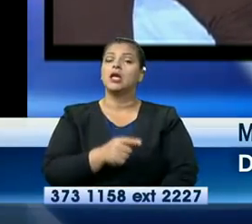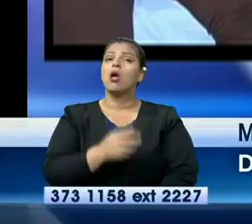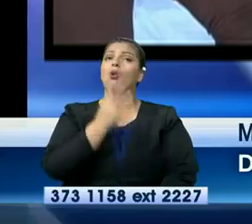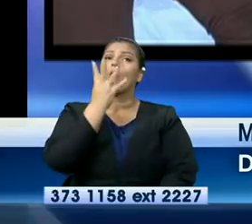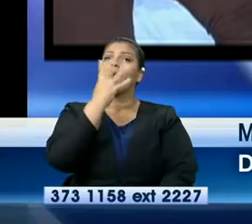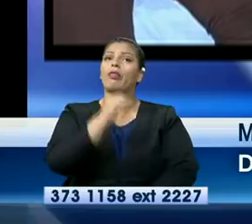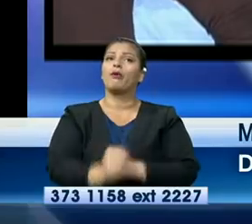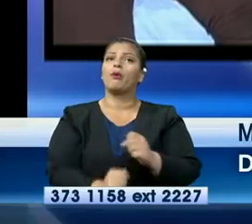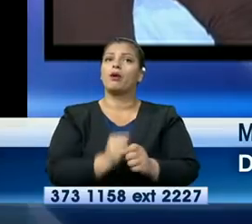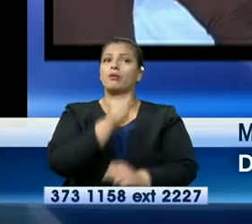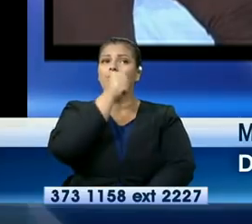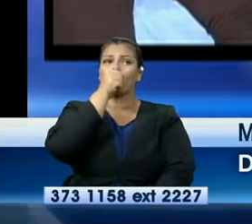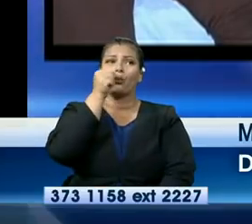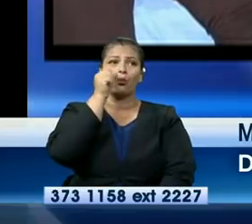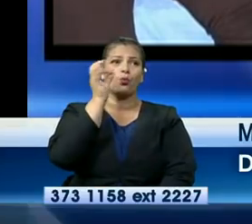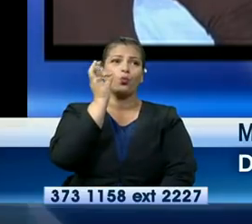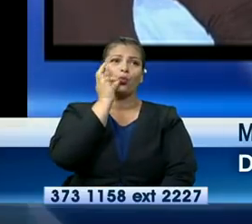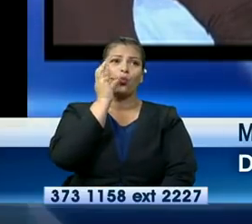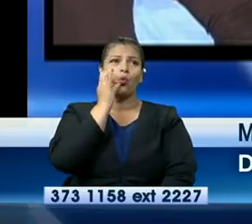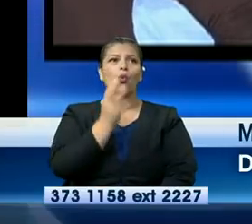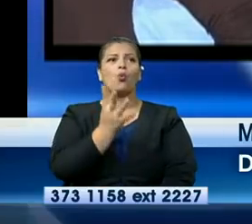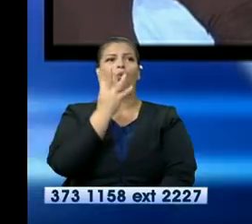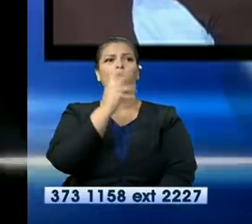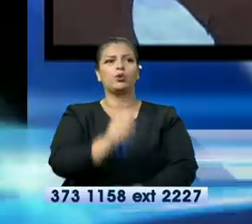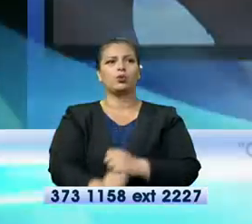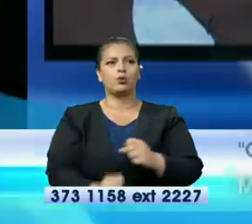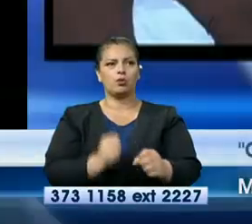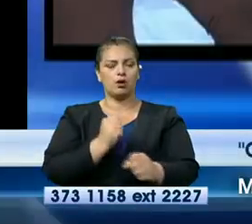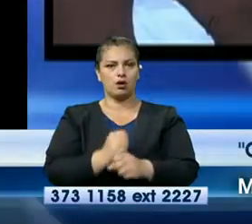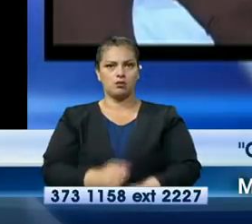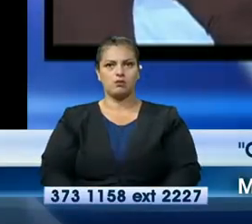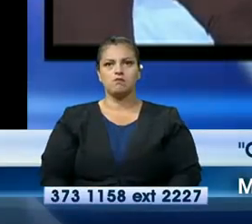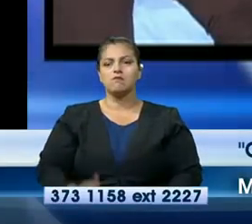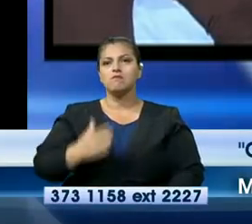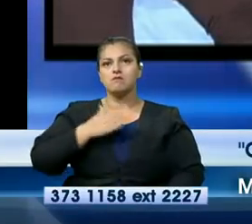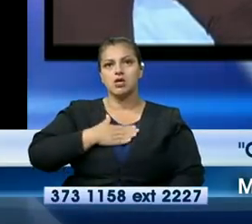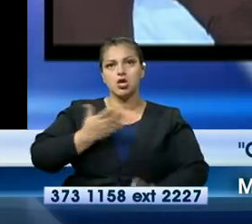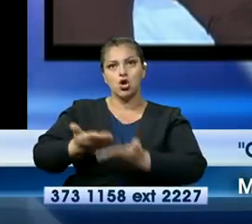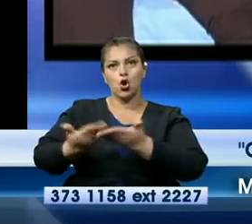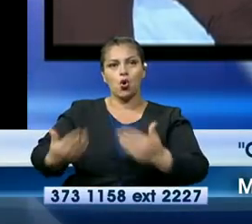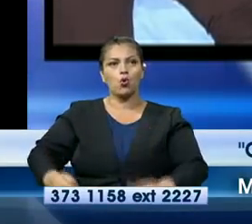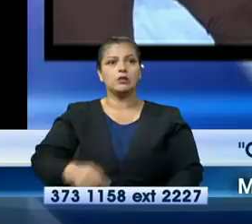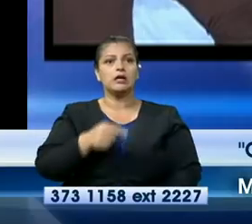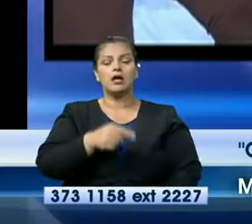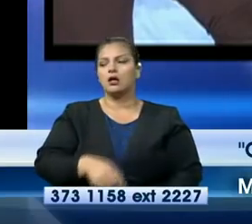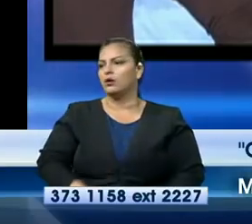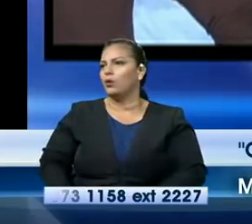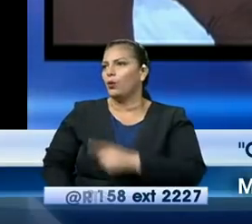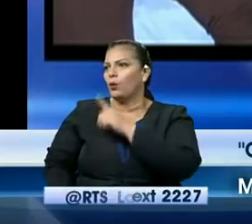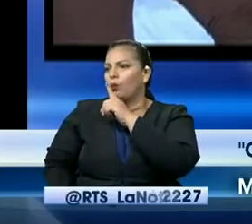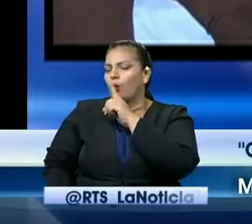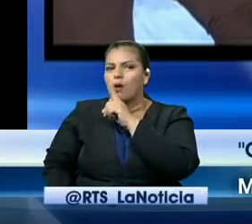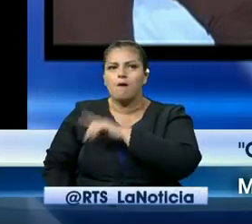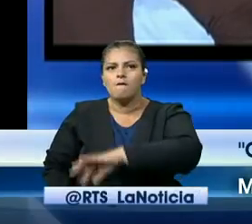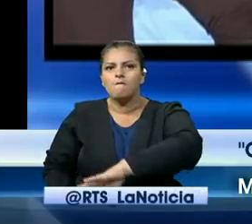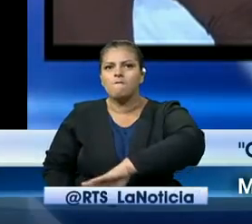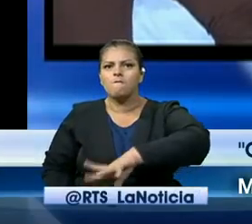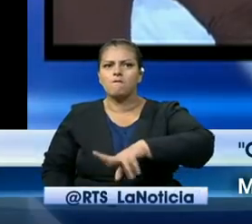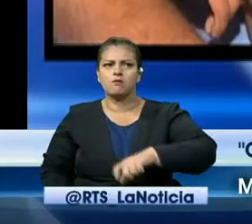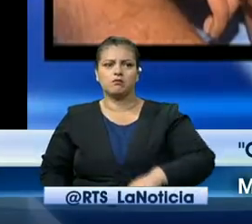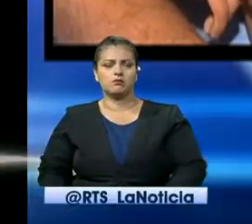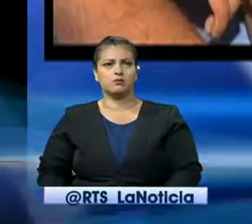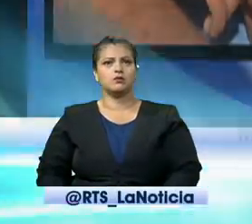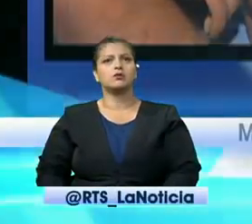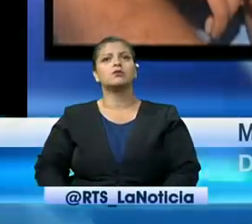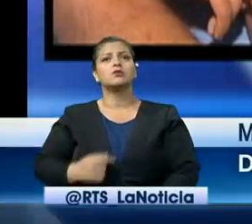mismo se me ha comenzado a llevar las cosas yo le hablo ya lo he tenido incluso mente dos veces y encadenados pero él no cambia